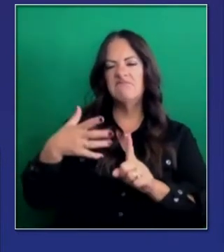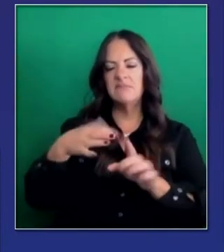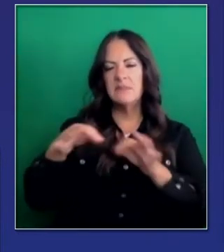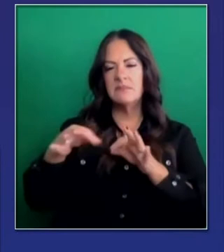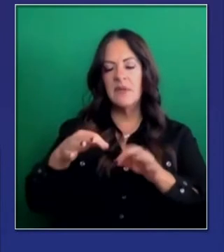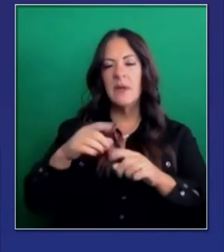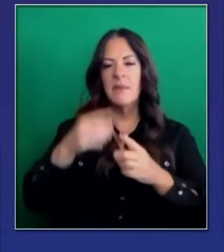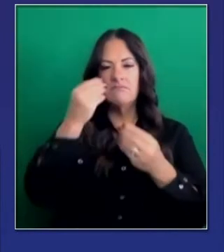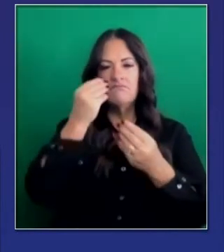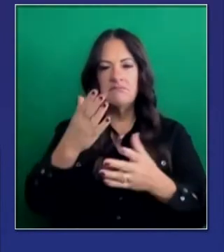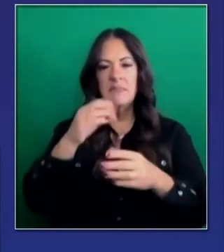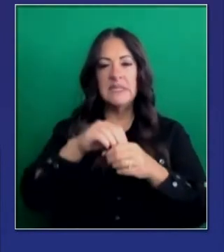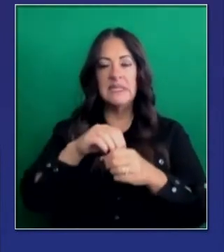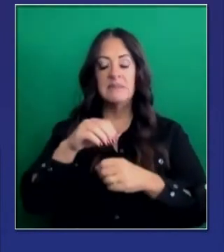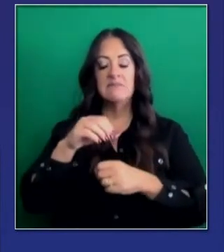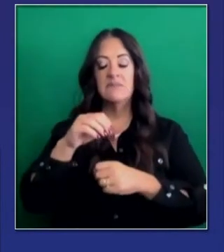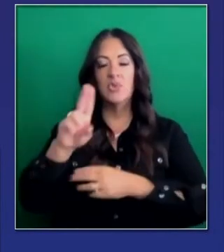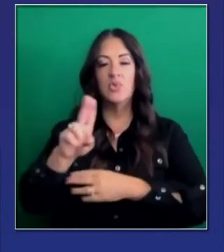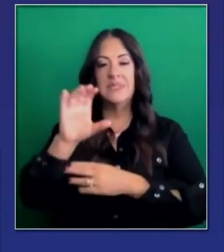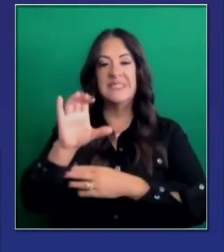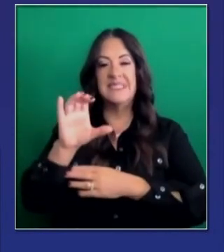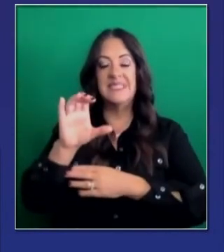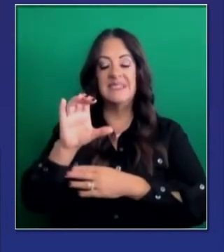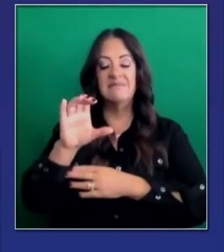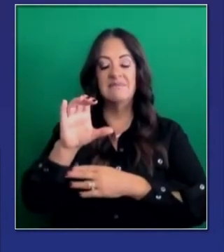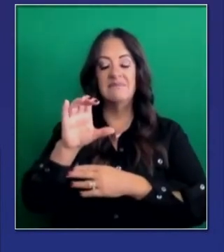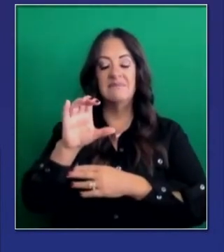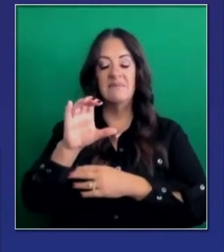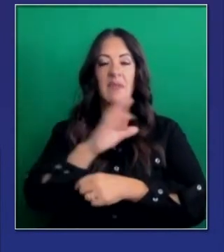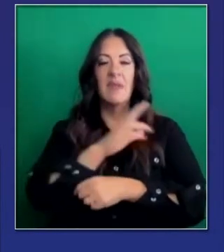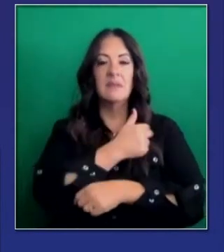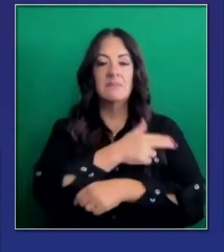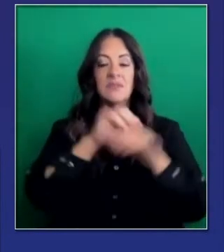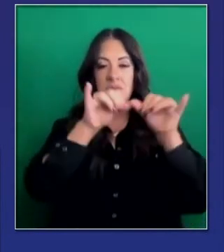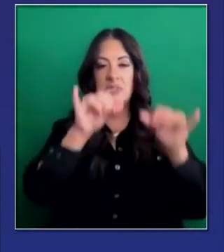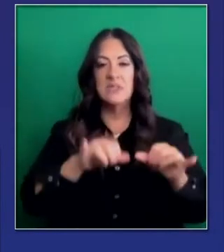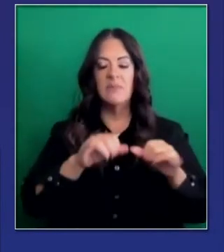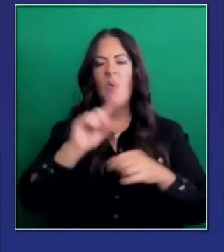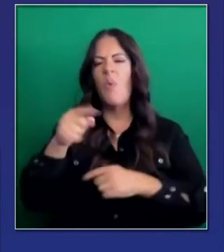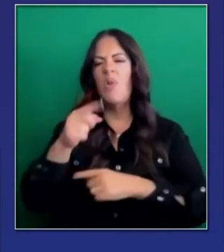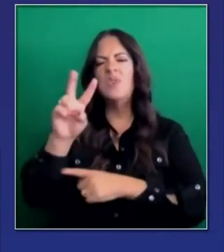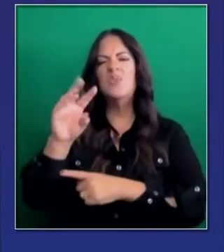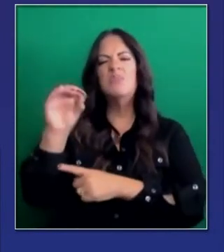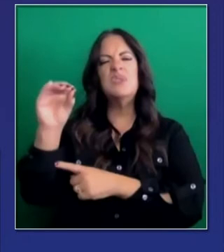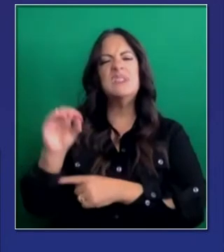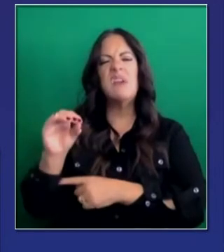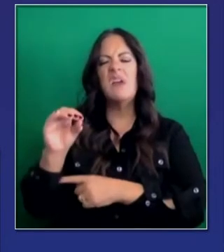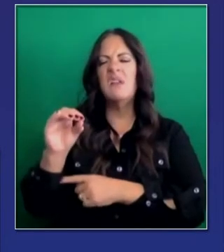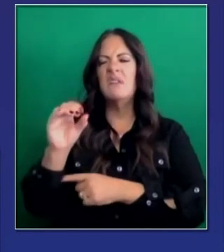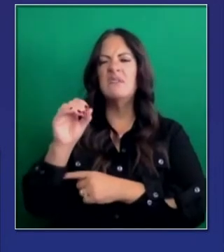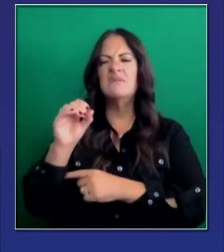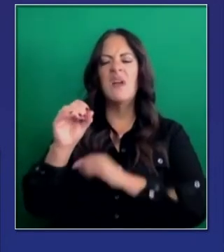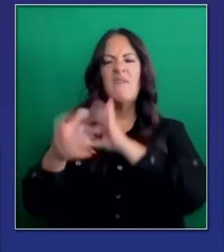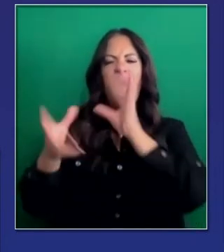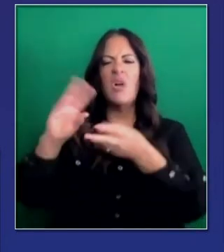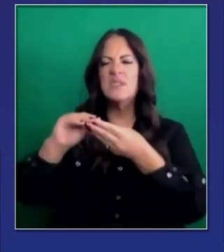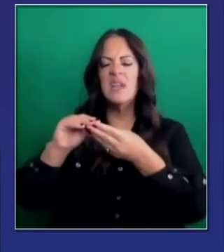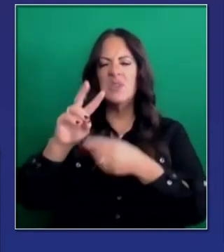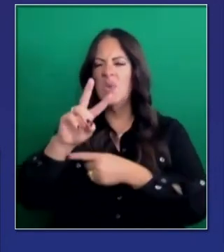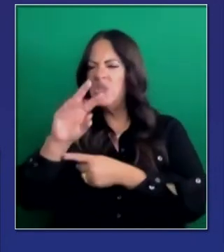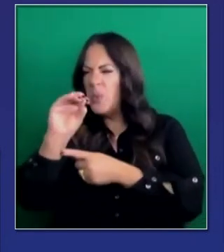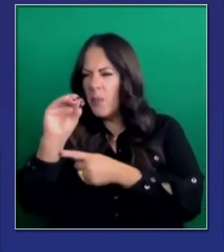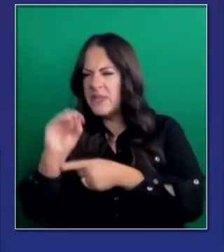en el sistema de universidades de california solamente el 2% de los trabajadores de salud han rechazado la